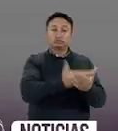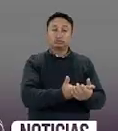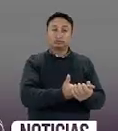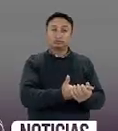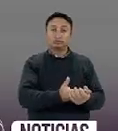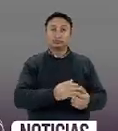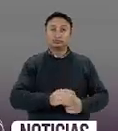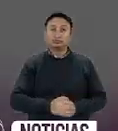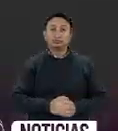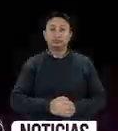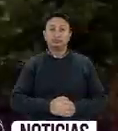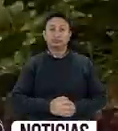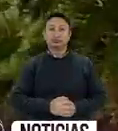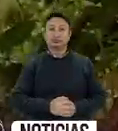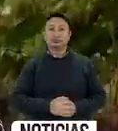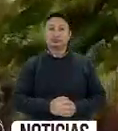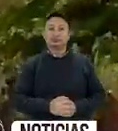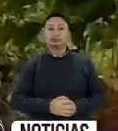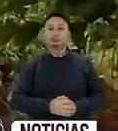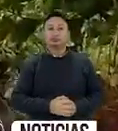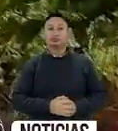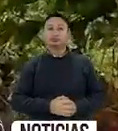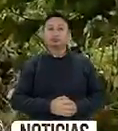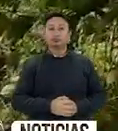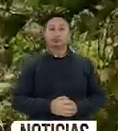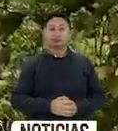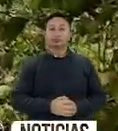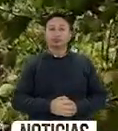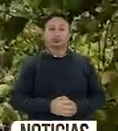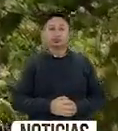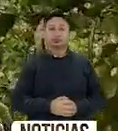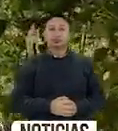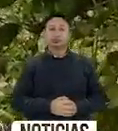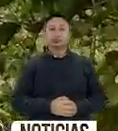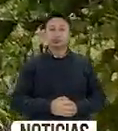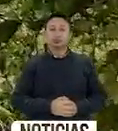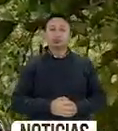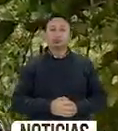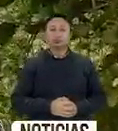redes sociales. Desde la provincia de Santa Elena, informó Darwin Villao.